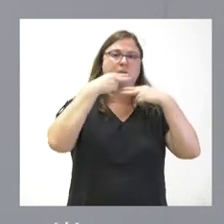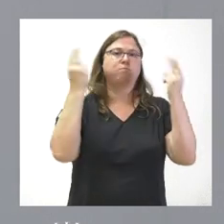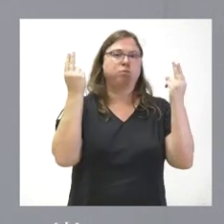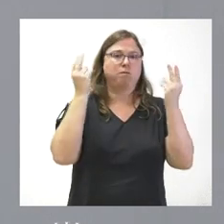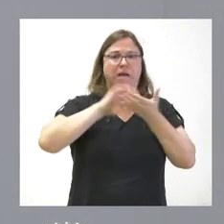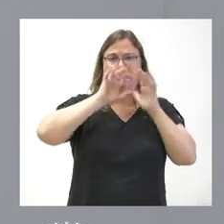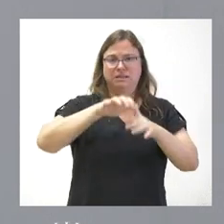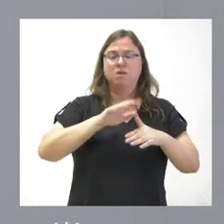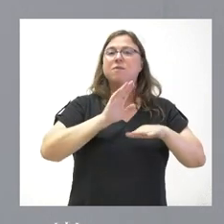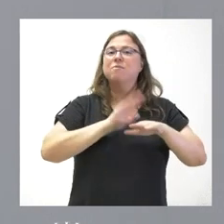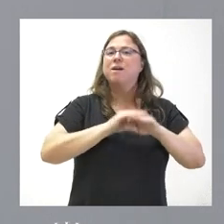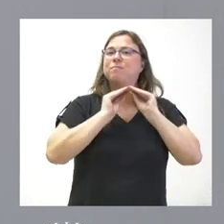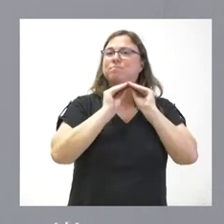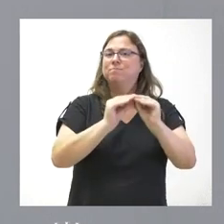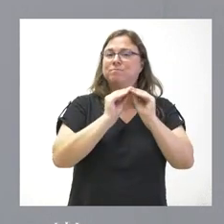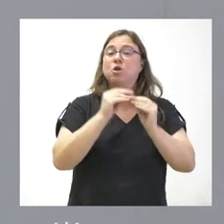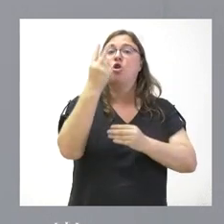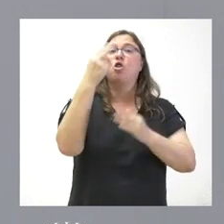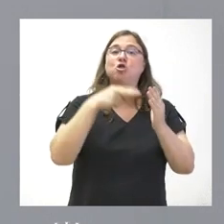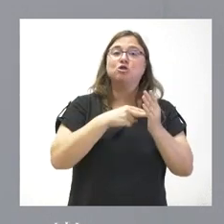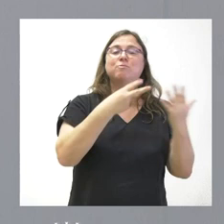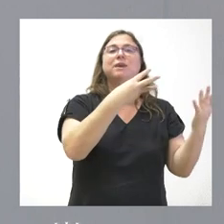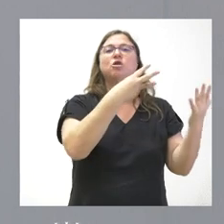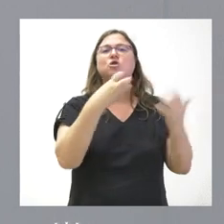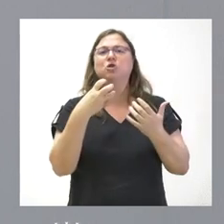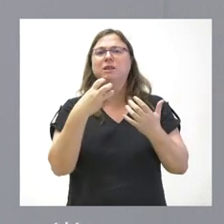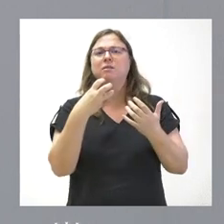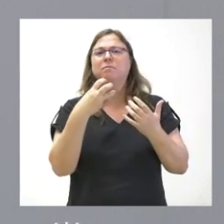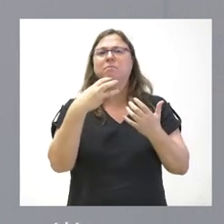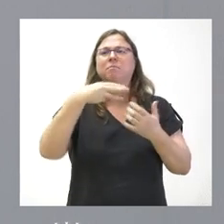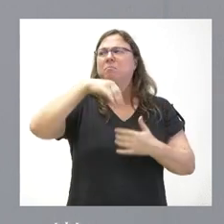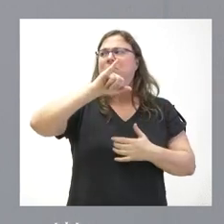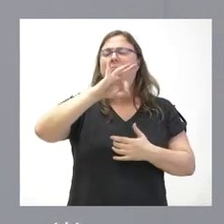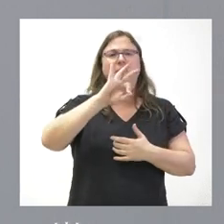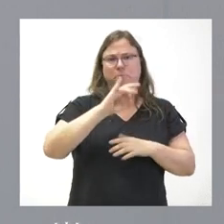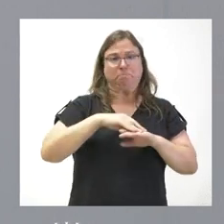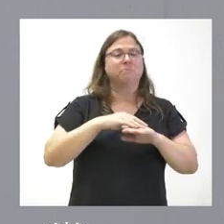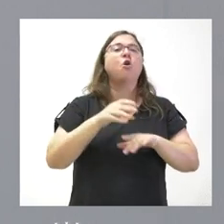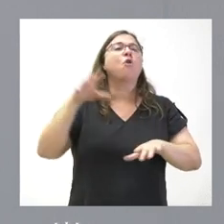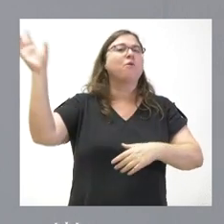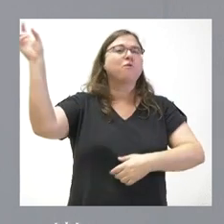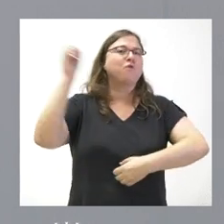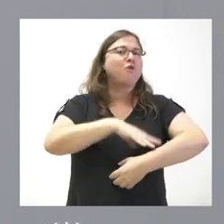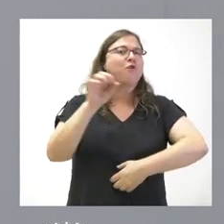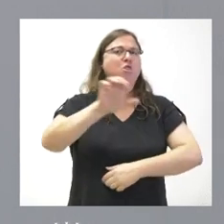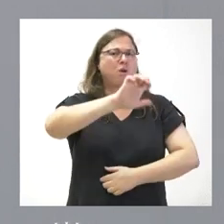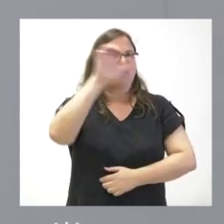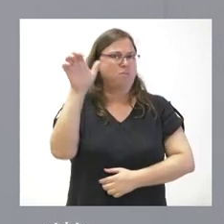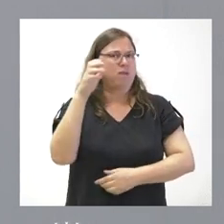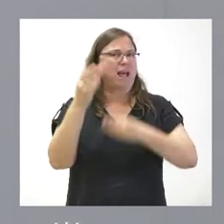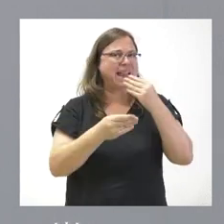para implantar 2800 microcredenciales están financiados también por fondos europeos se trata de facilitar